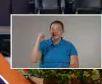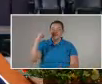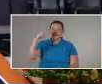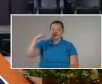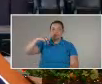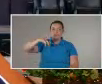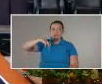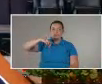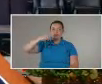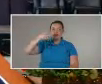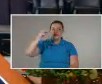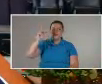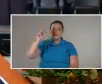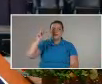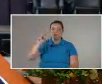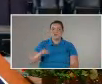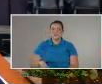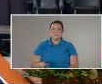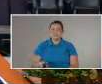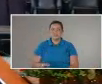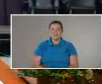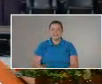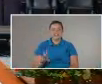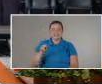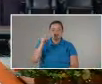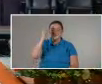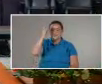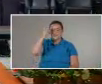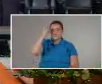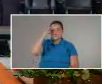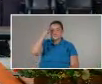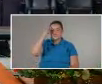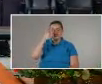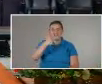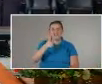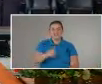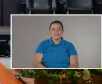llamaba. No me crea porque no me acuerdo, pero era una cosa así, ¿no?